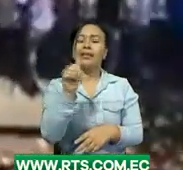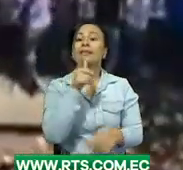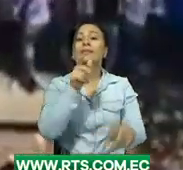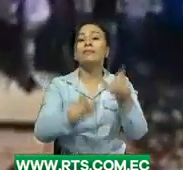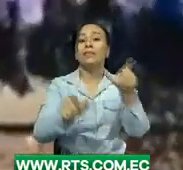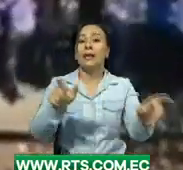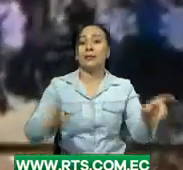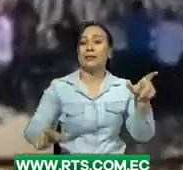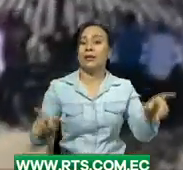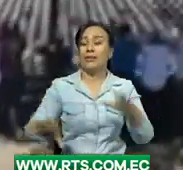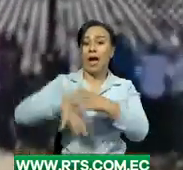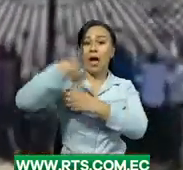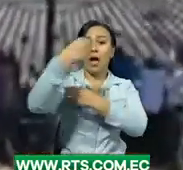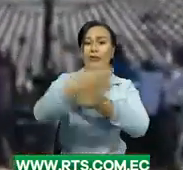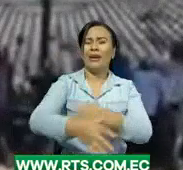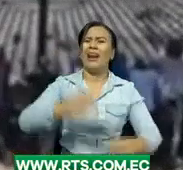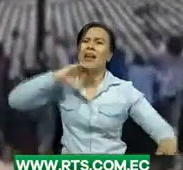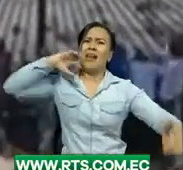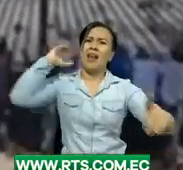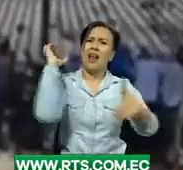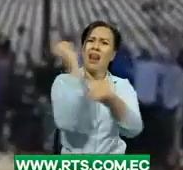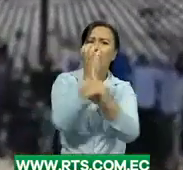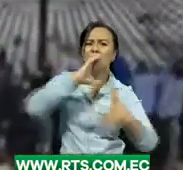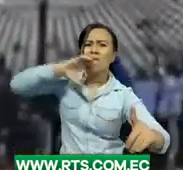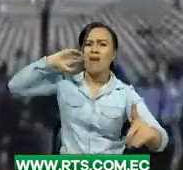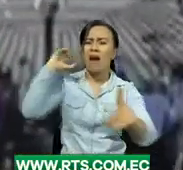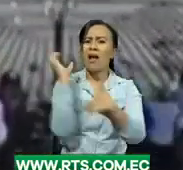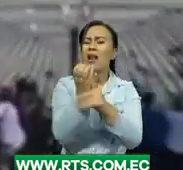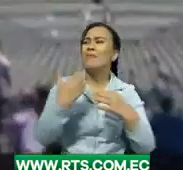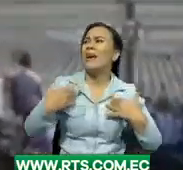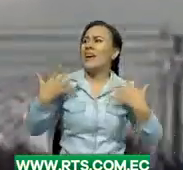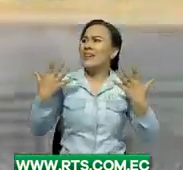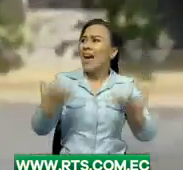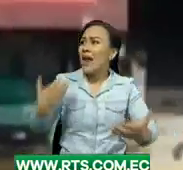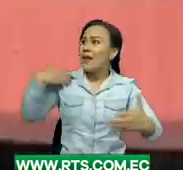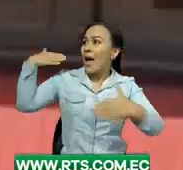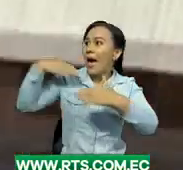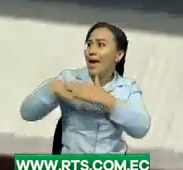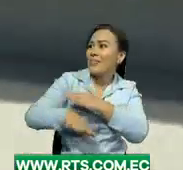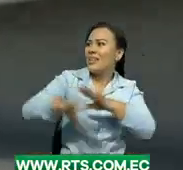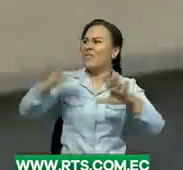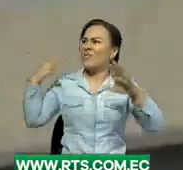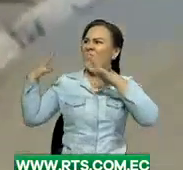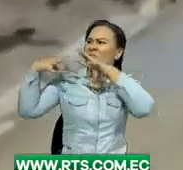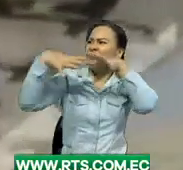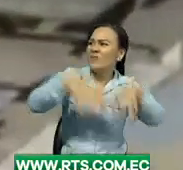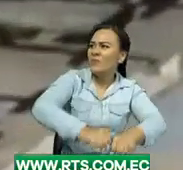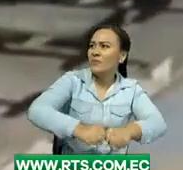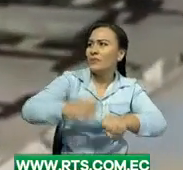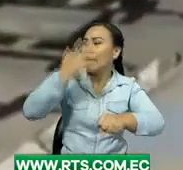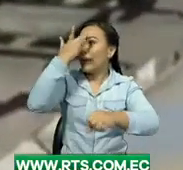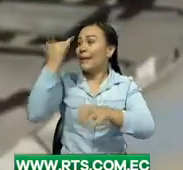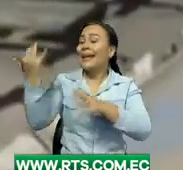en los exteriores de la misma intentaban ingresar a la fuerza.